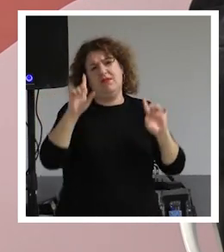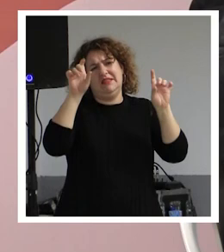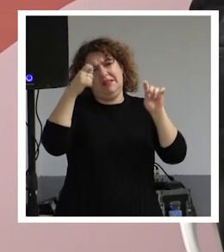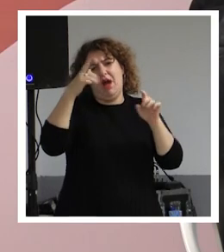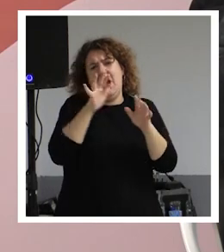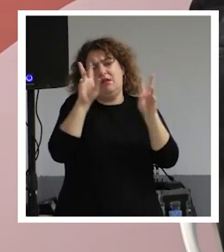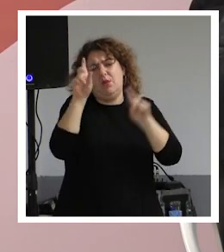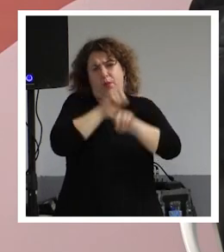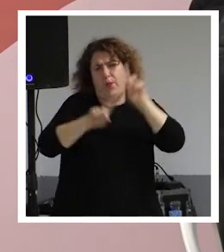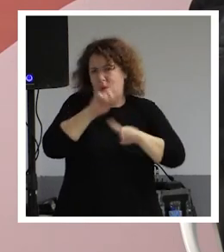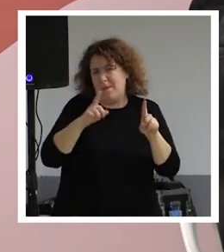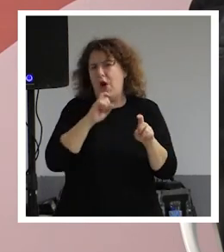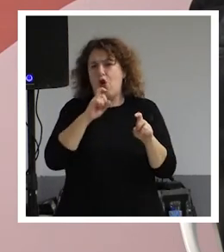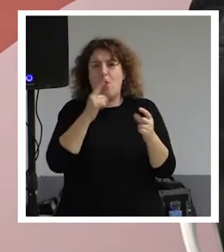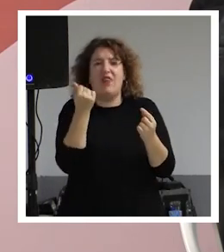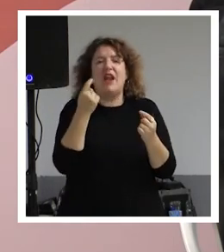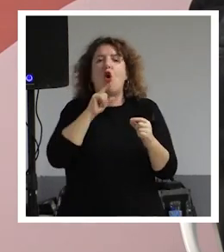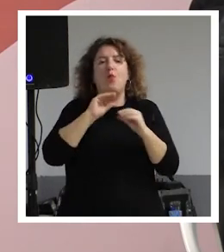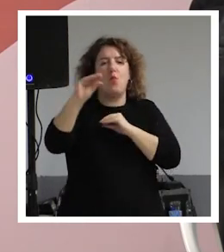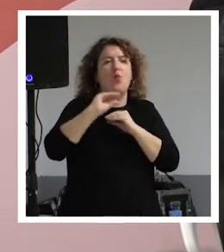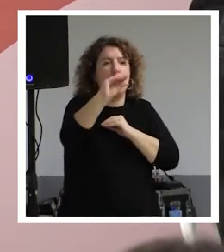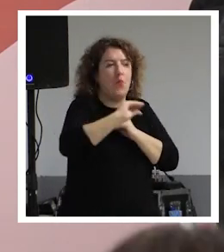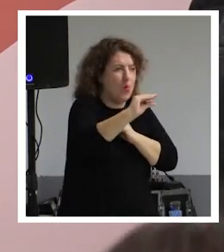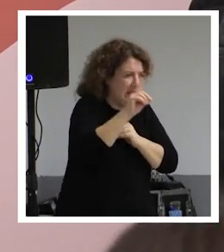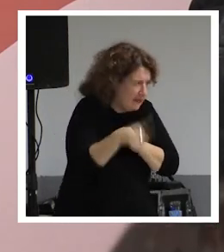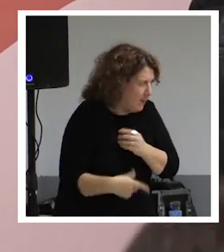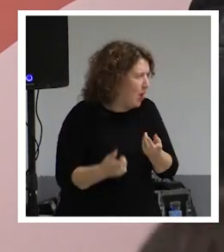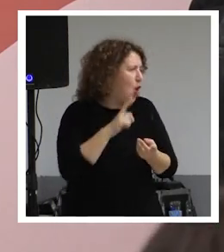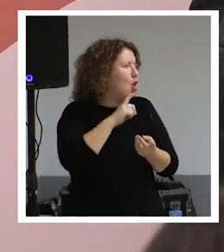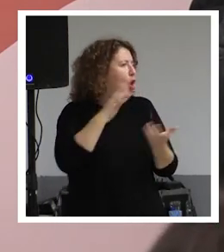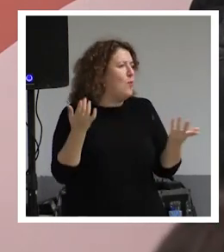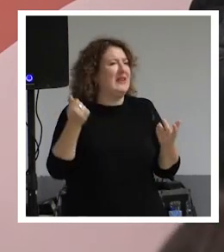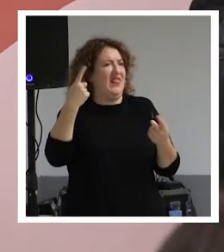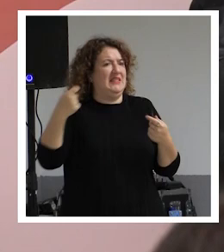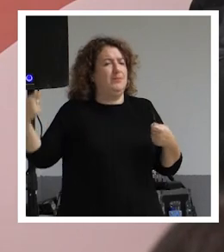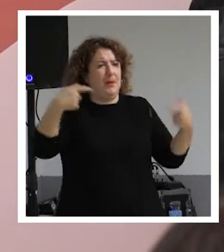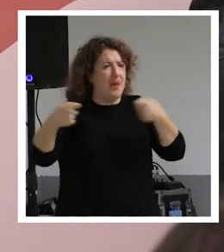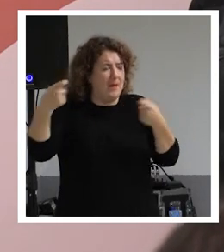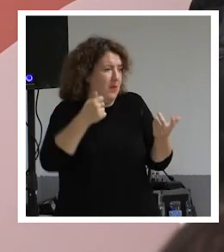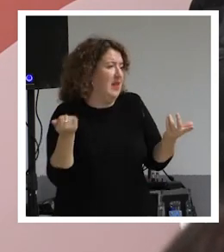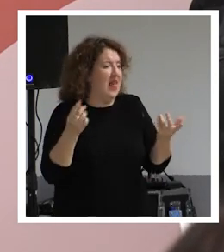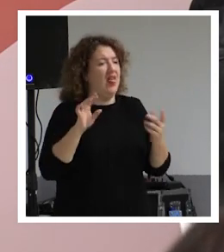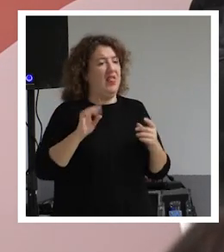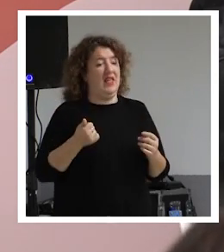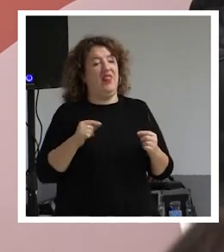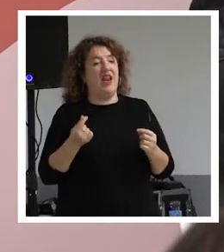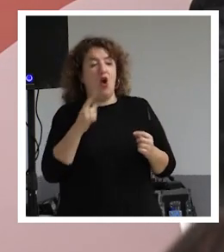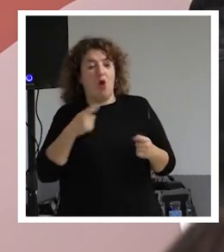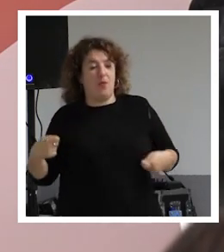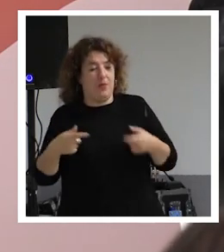desarrollando una estructura territorial este con ámbitos institucionales obviamente tiene un montón de de dilemas